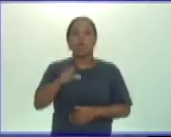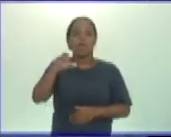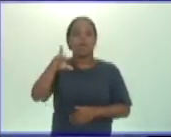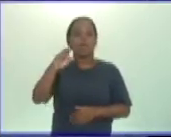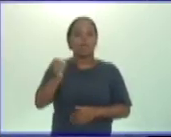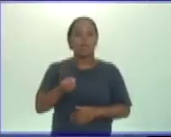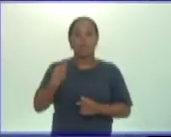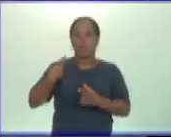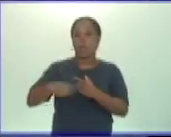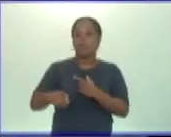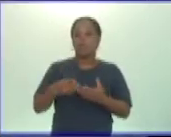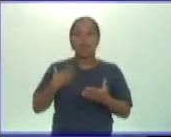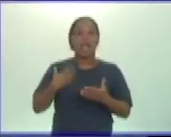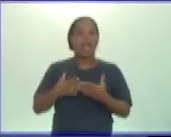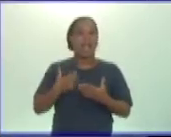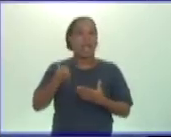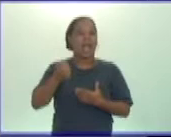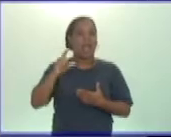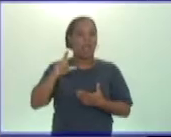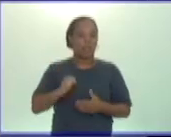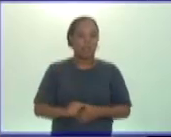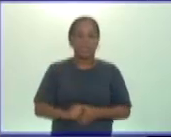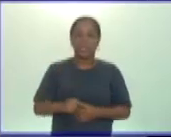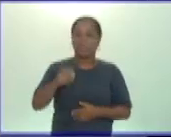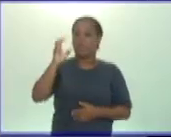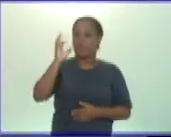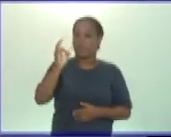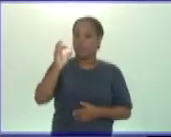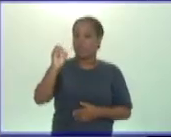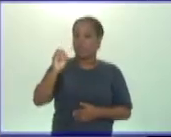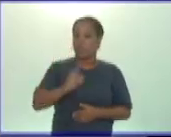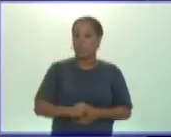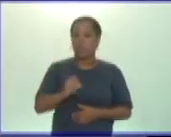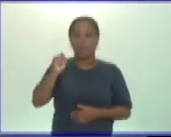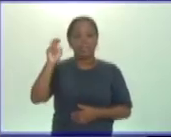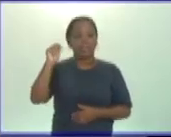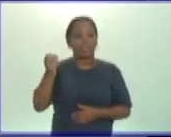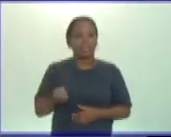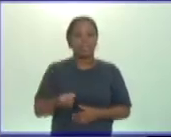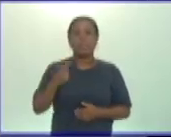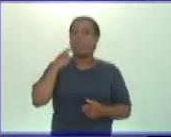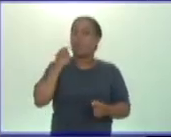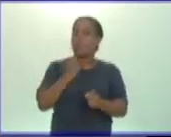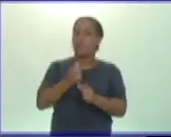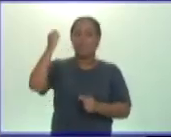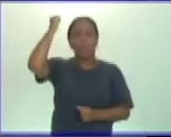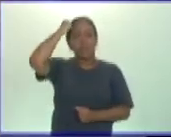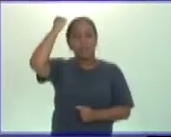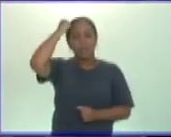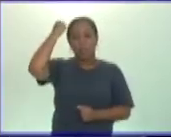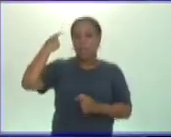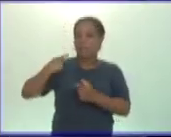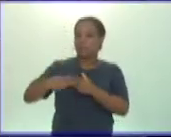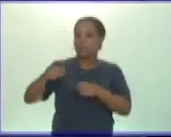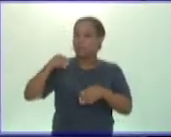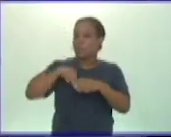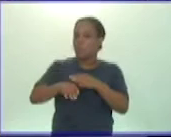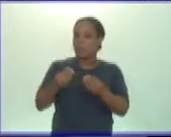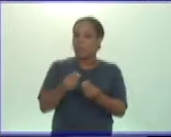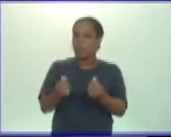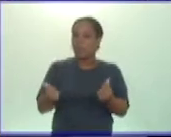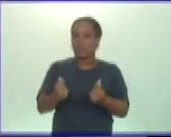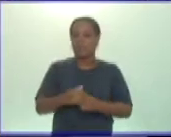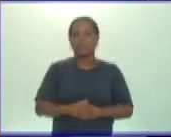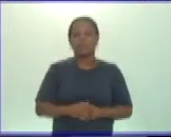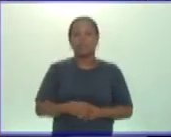el estaño se obtienen a partir de sus óxidos presentes en rocas y minerales. El óxido de silicio es la